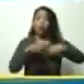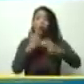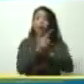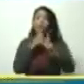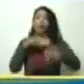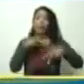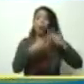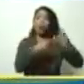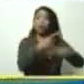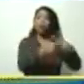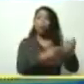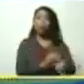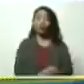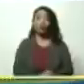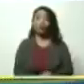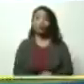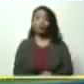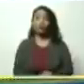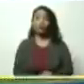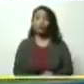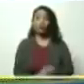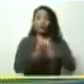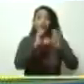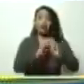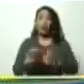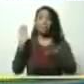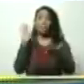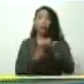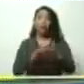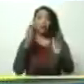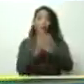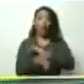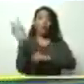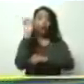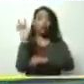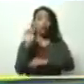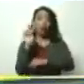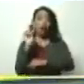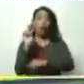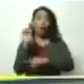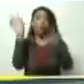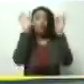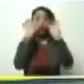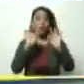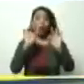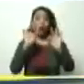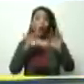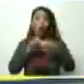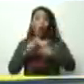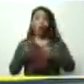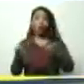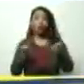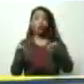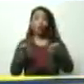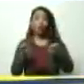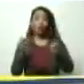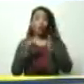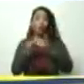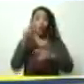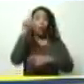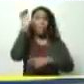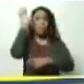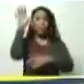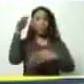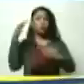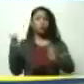producción se intenta montar sobre Venezuela un modelo neocolonial o colonial donde un país